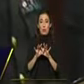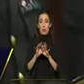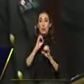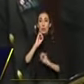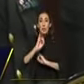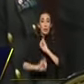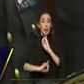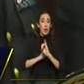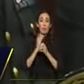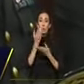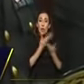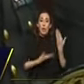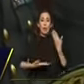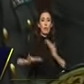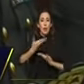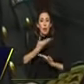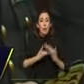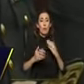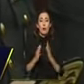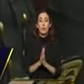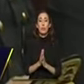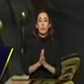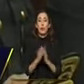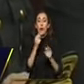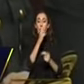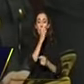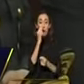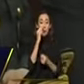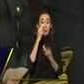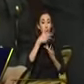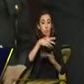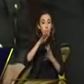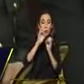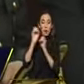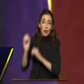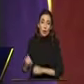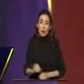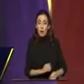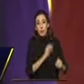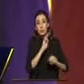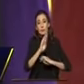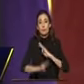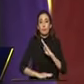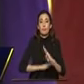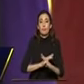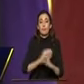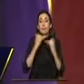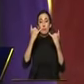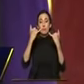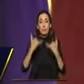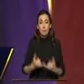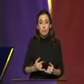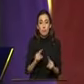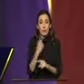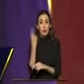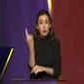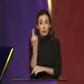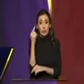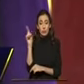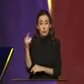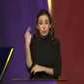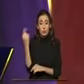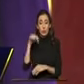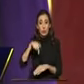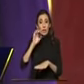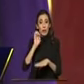internacional en la lucha contra el narcotráfico y el crimen organizado. En el mundo de hoy, esta tarea no es únicamente